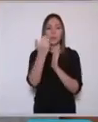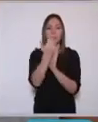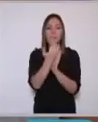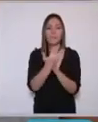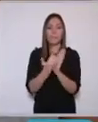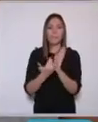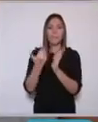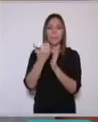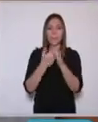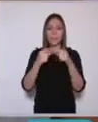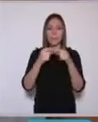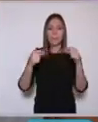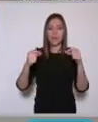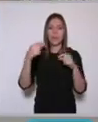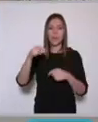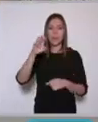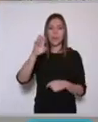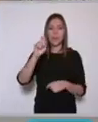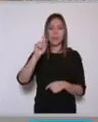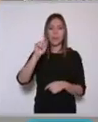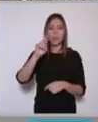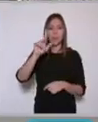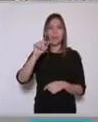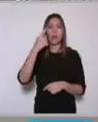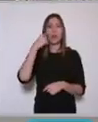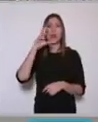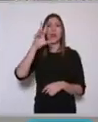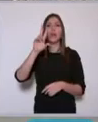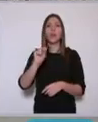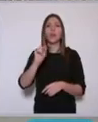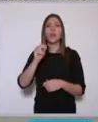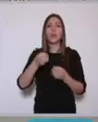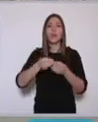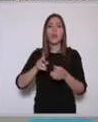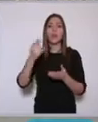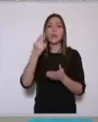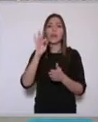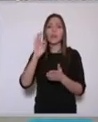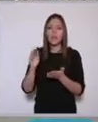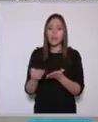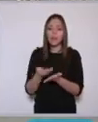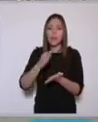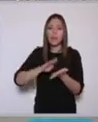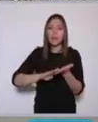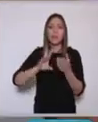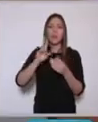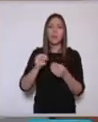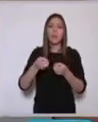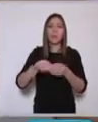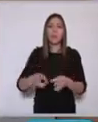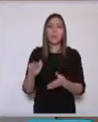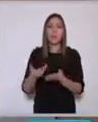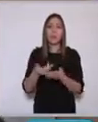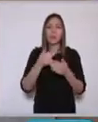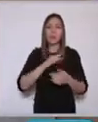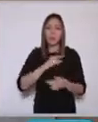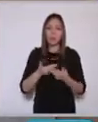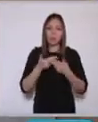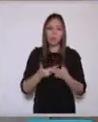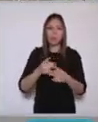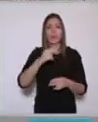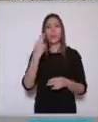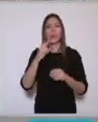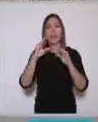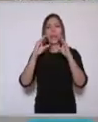mi mascarilla y yo tomar la cantidad que requiero del envase, unas esponjas para poder retirar Con